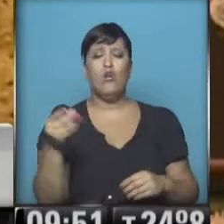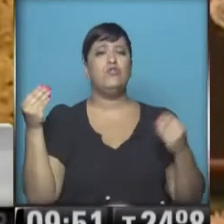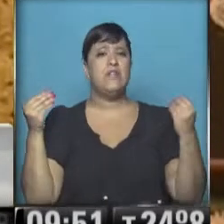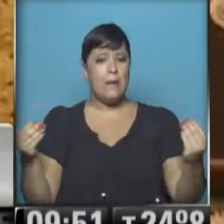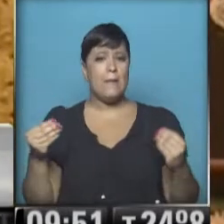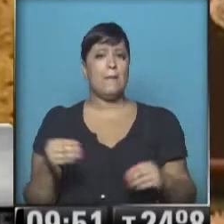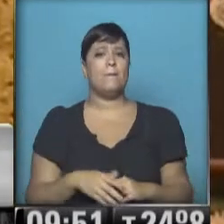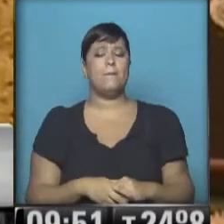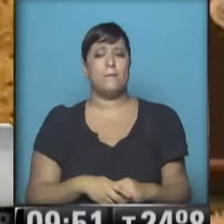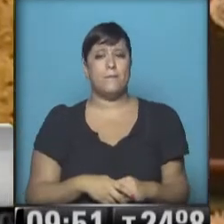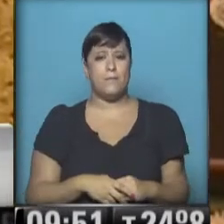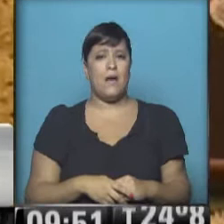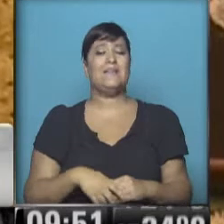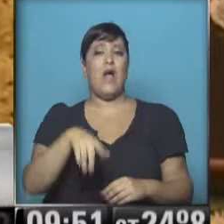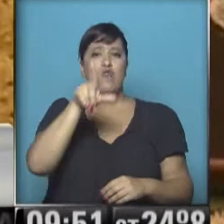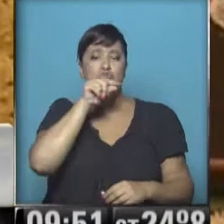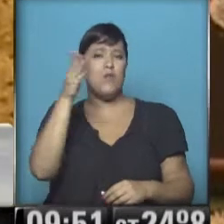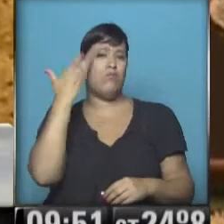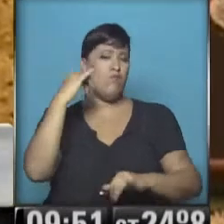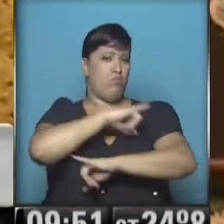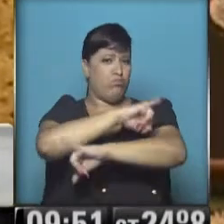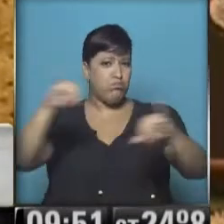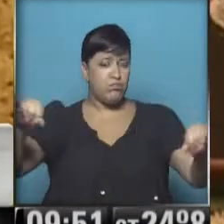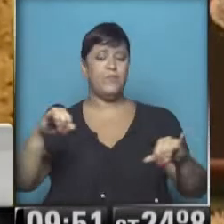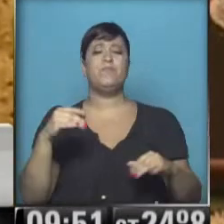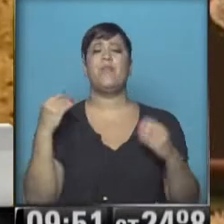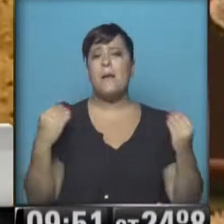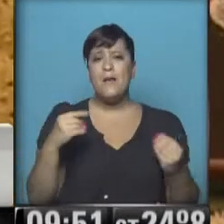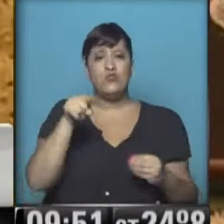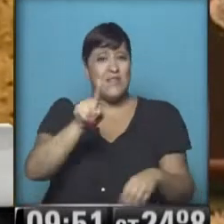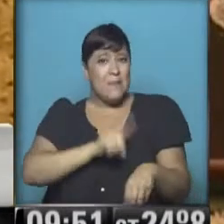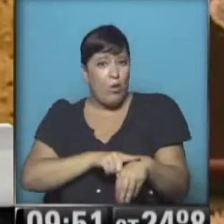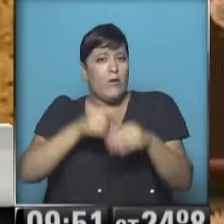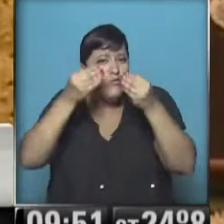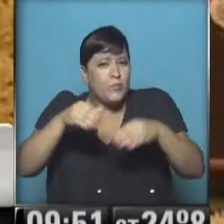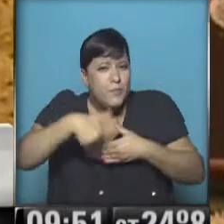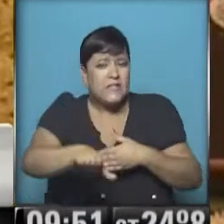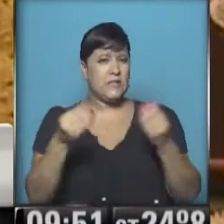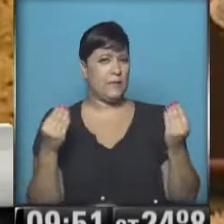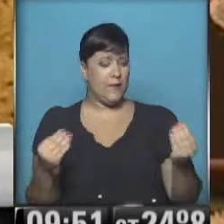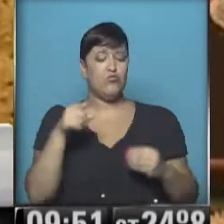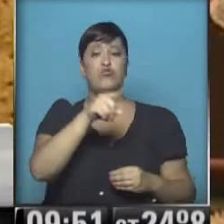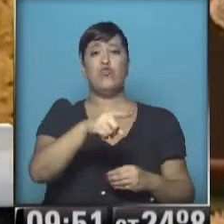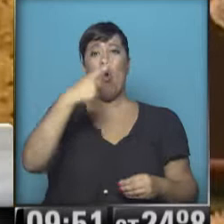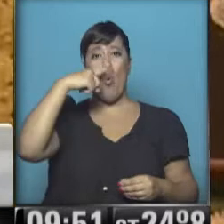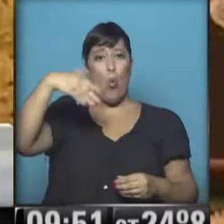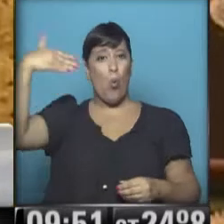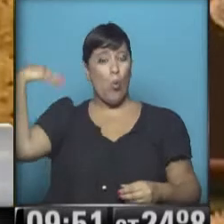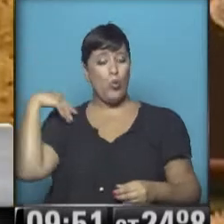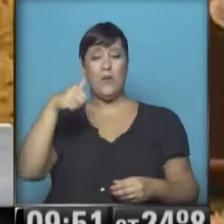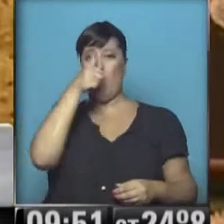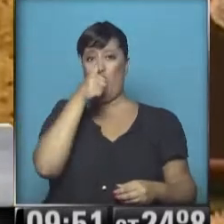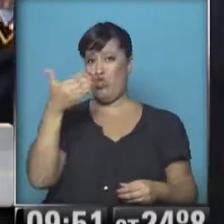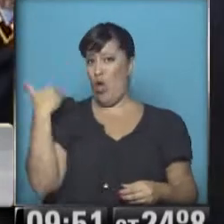asesinatos fueron anticipados por las redes sociales que sucedió a partir de ese momento el último episodio ocurrió este